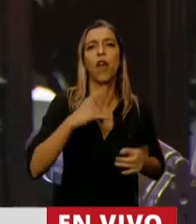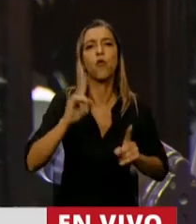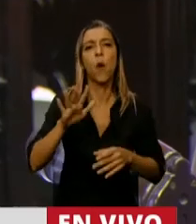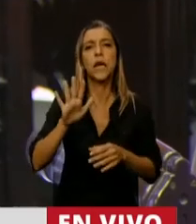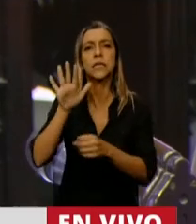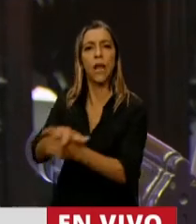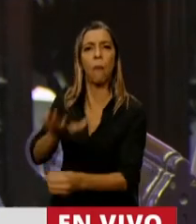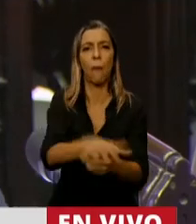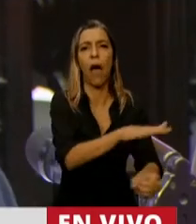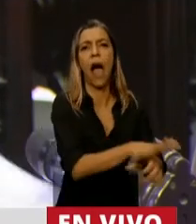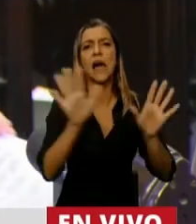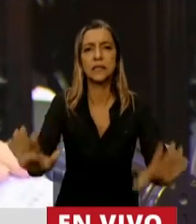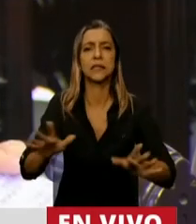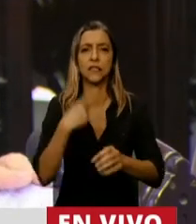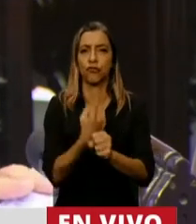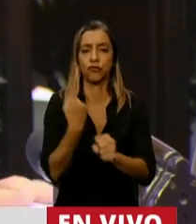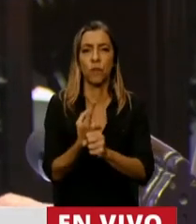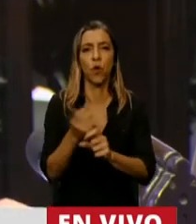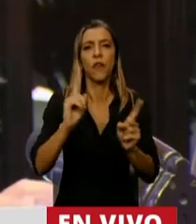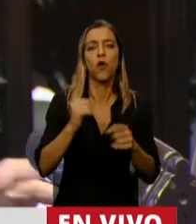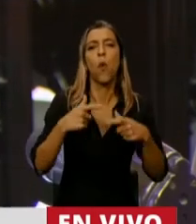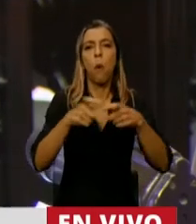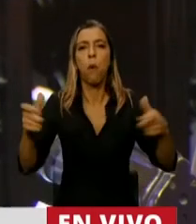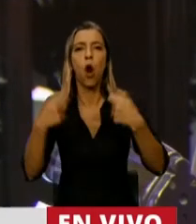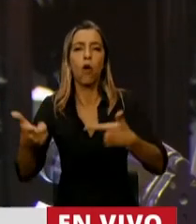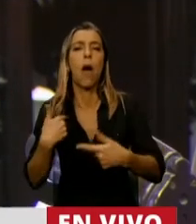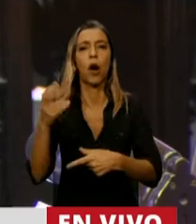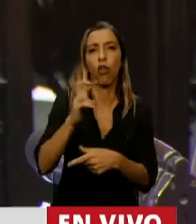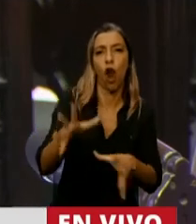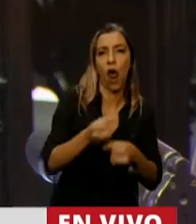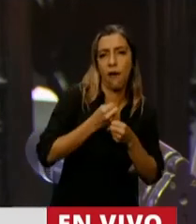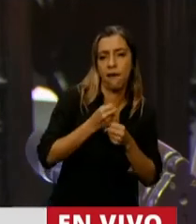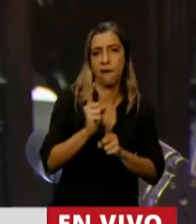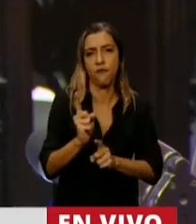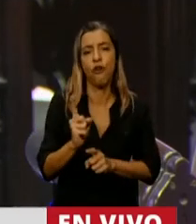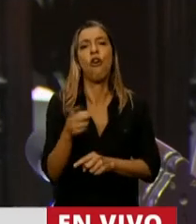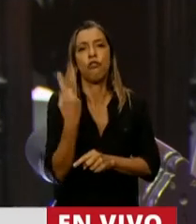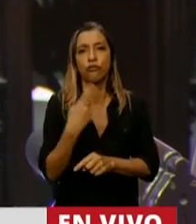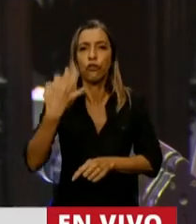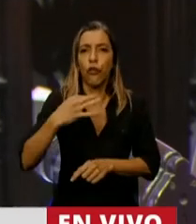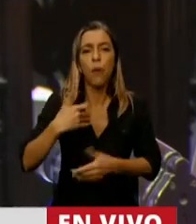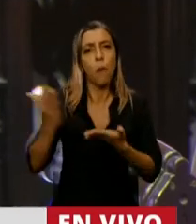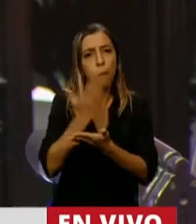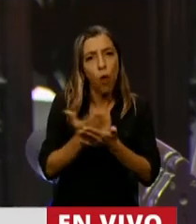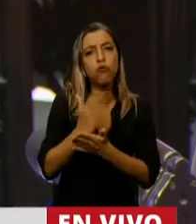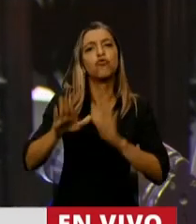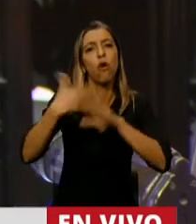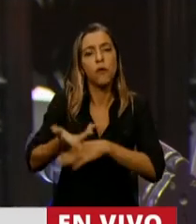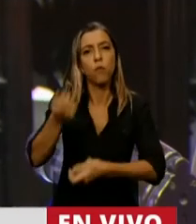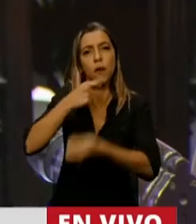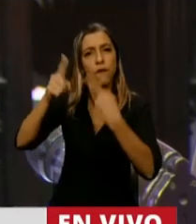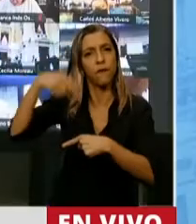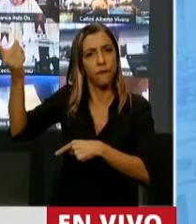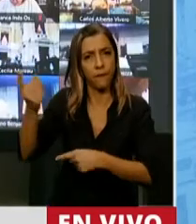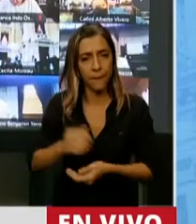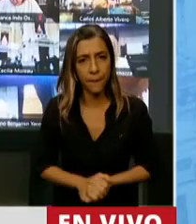bonos indexados al dólar. Tenemos que exportar y hacerlo con lo que sabemos hacer, con lo que sabemos producir. Miren,